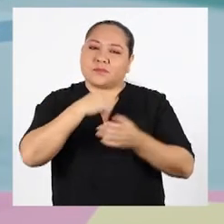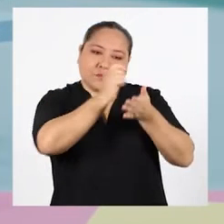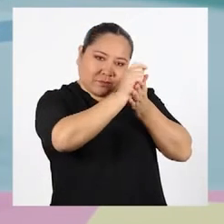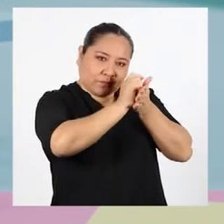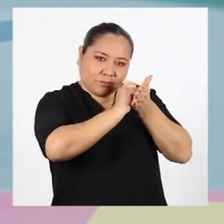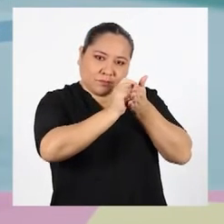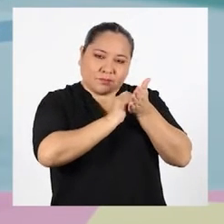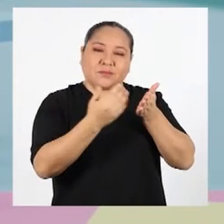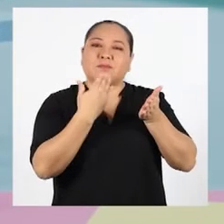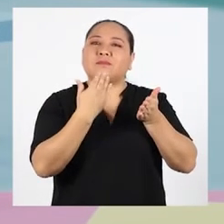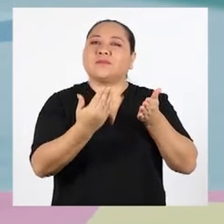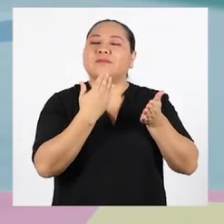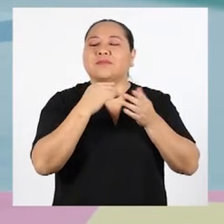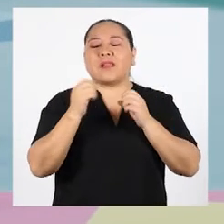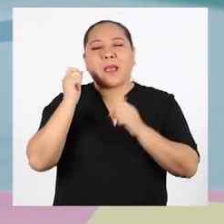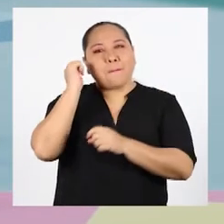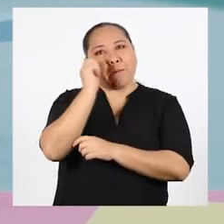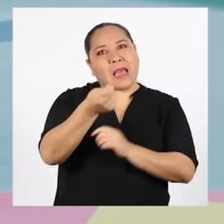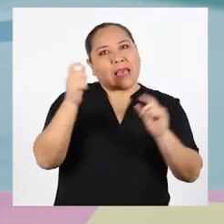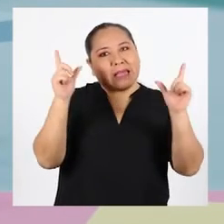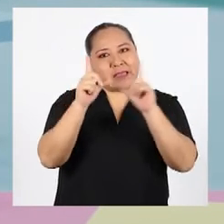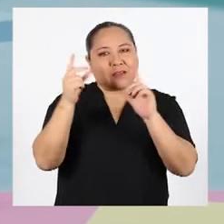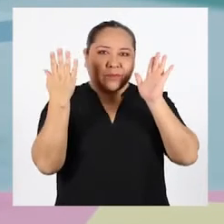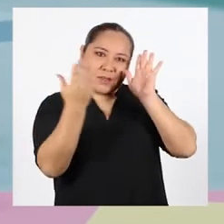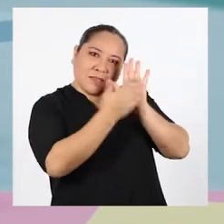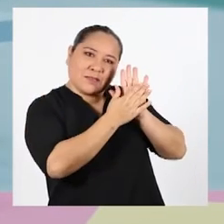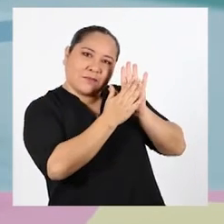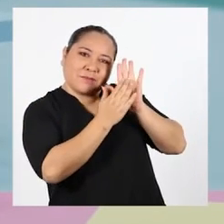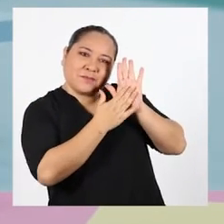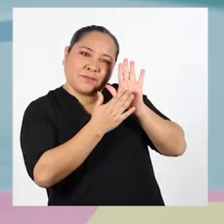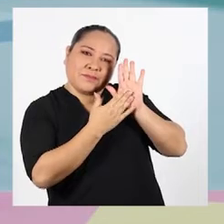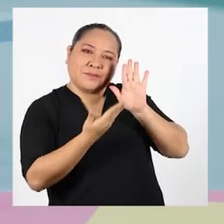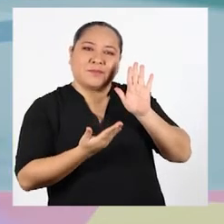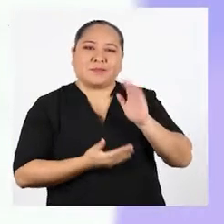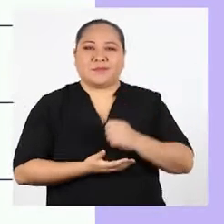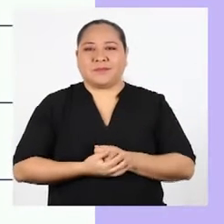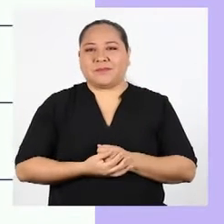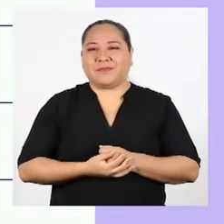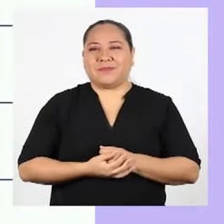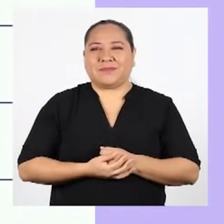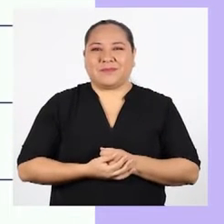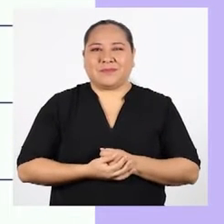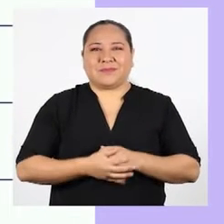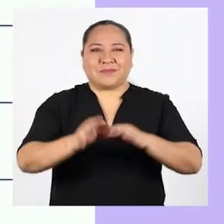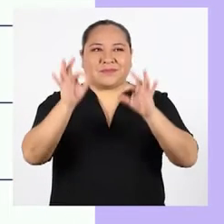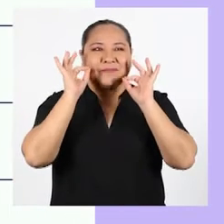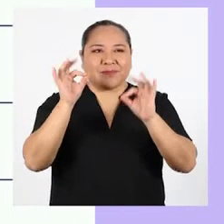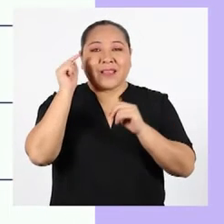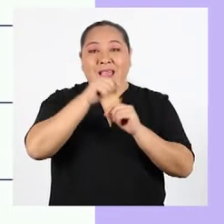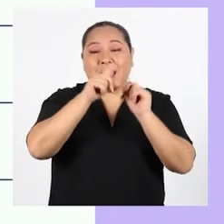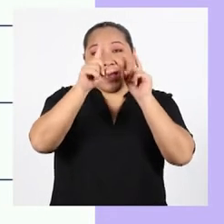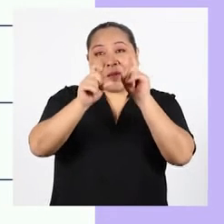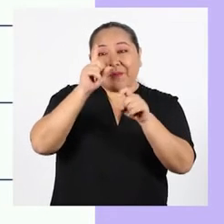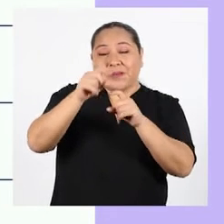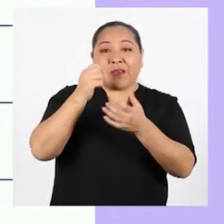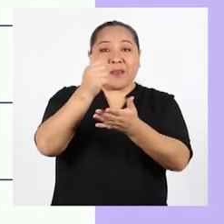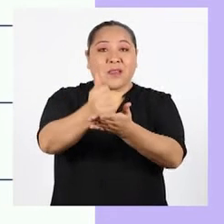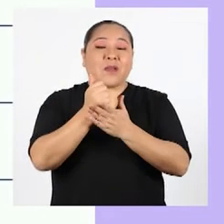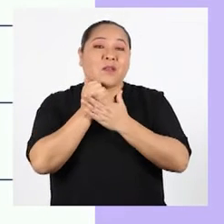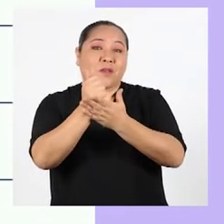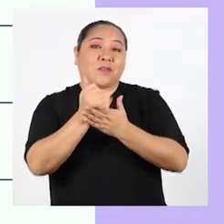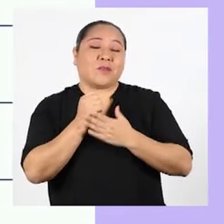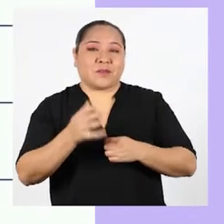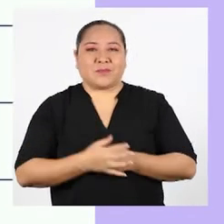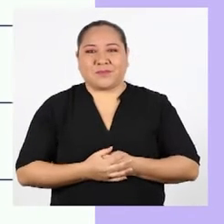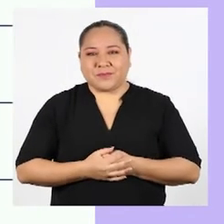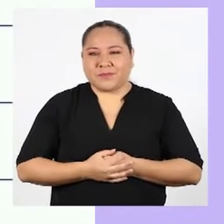yo tomé nota gracias a la magia de la televisión. Mire, aquí está. Excelente, esas preguntas nos